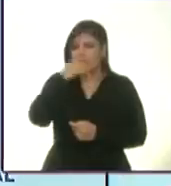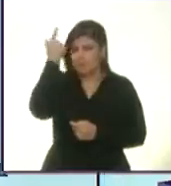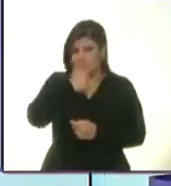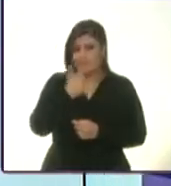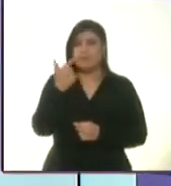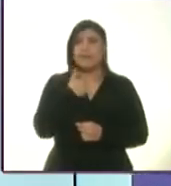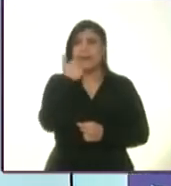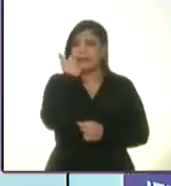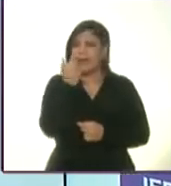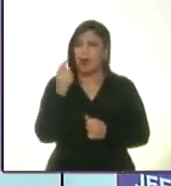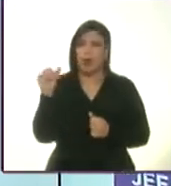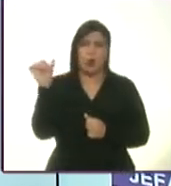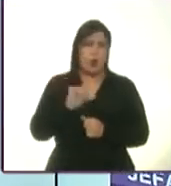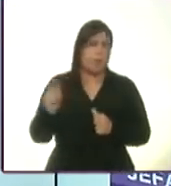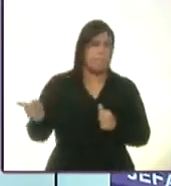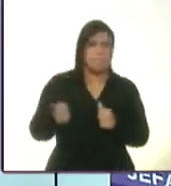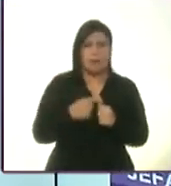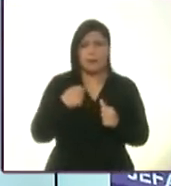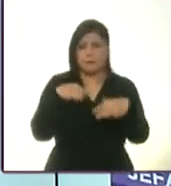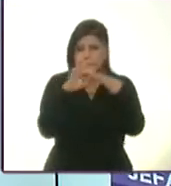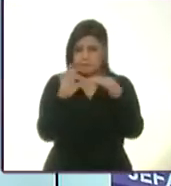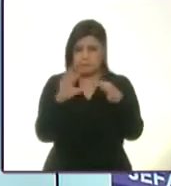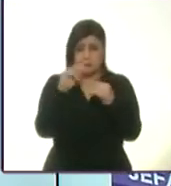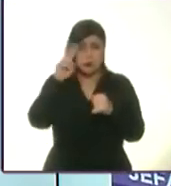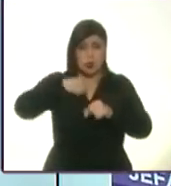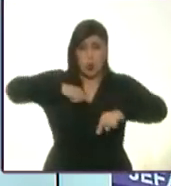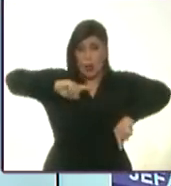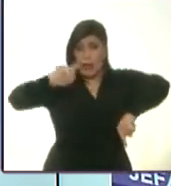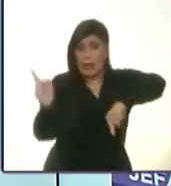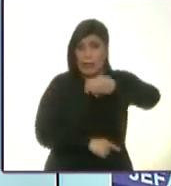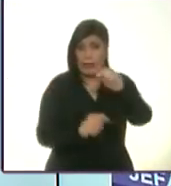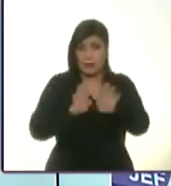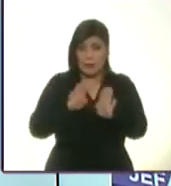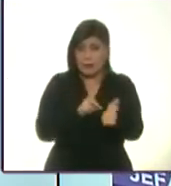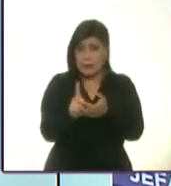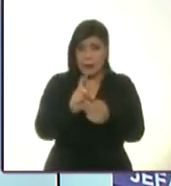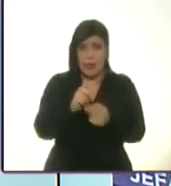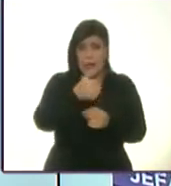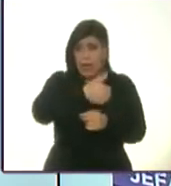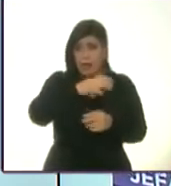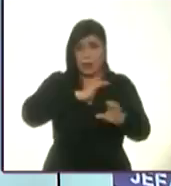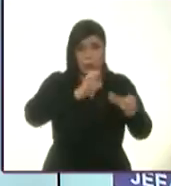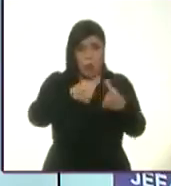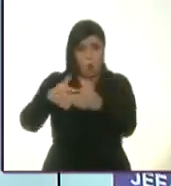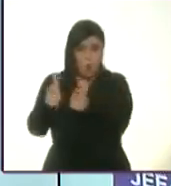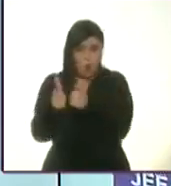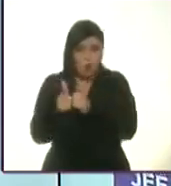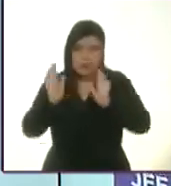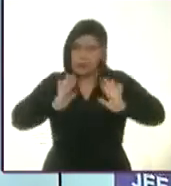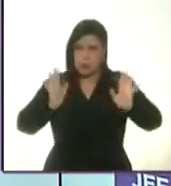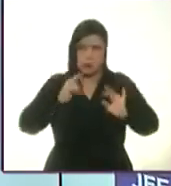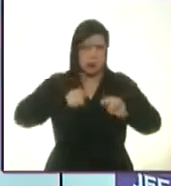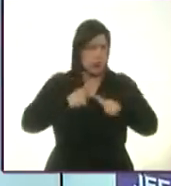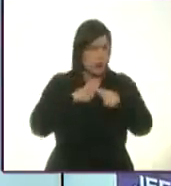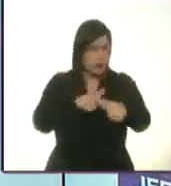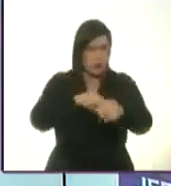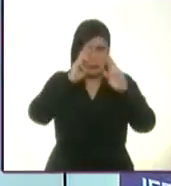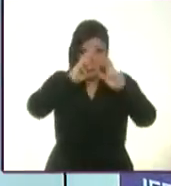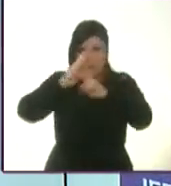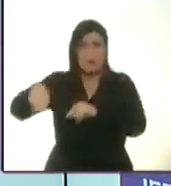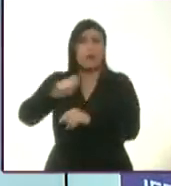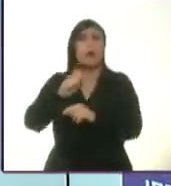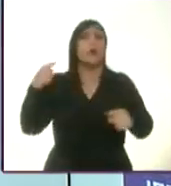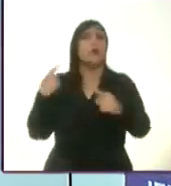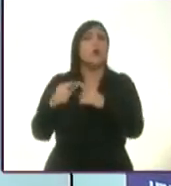aclarar no voy a quitar ningún derecho a ningún grupo en los últimos 20 años los gobiernos de morena y